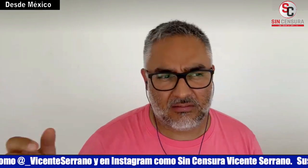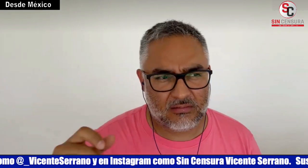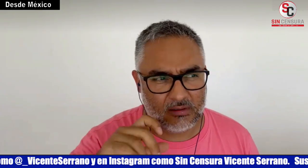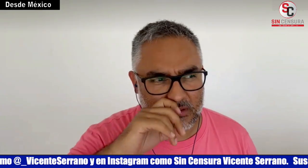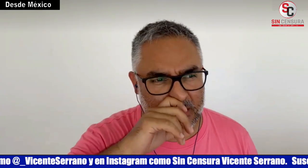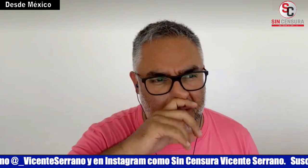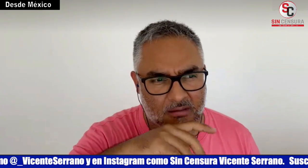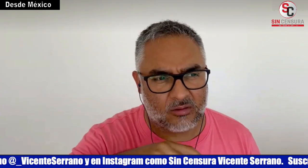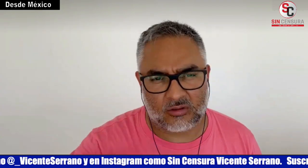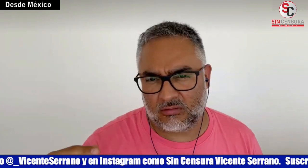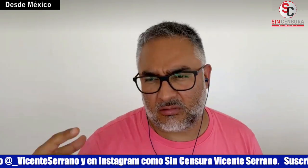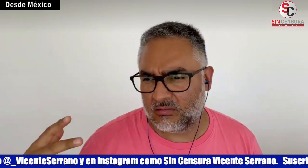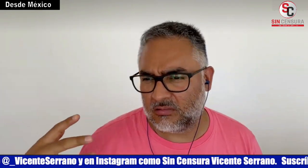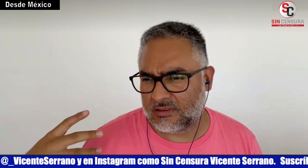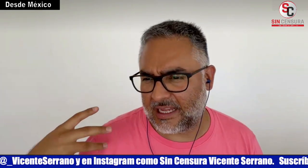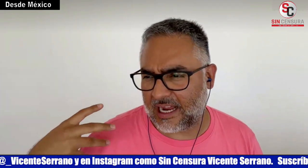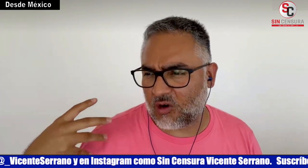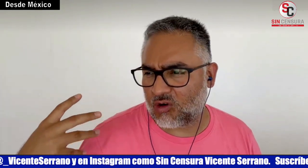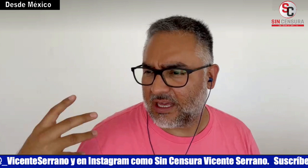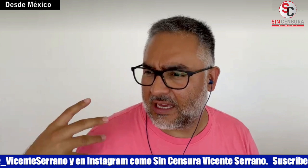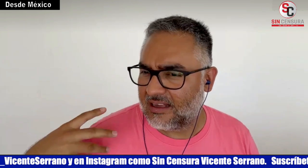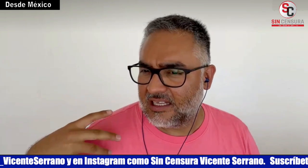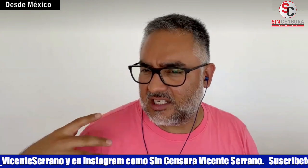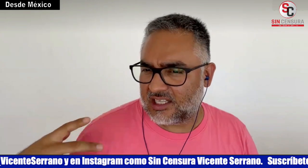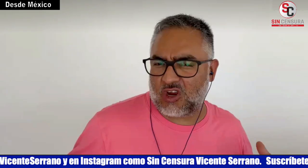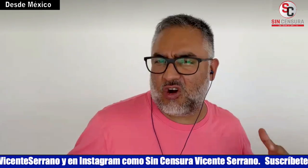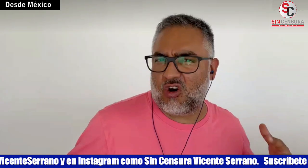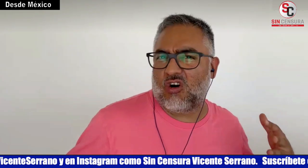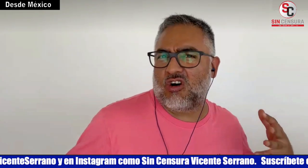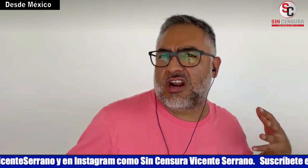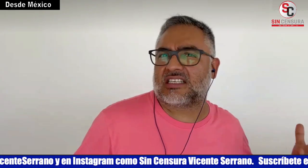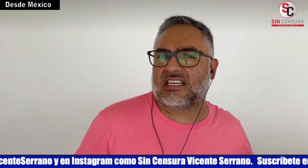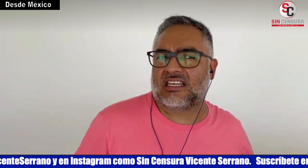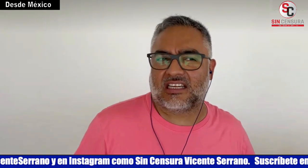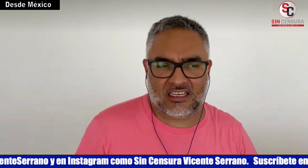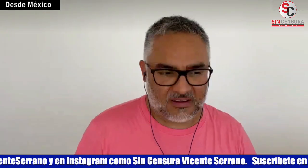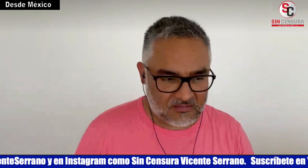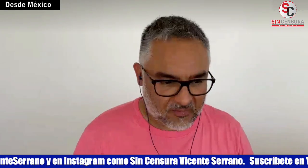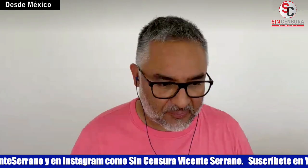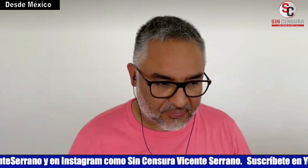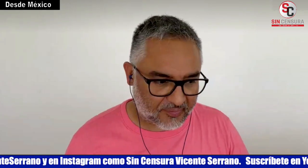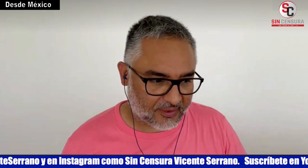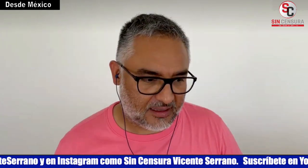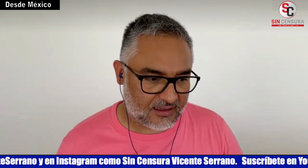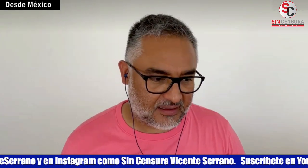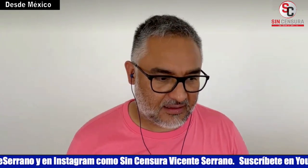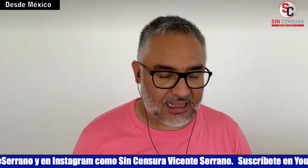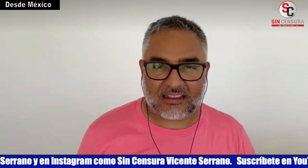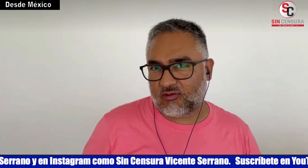soberbia, con un dejo de señores así,